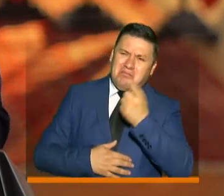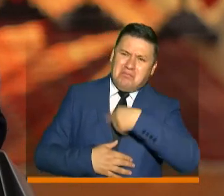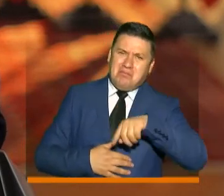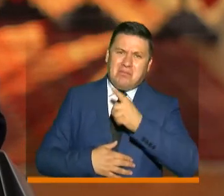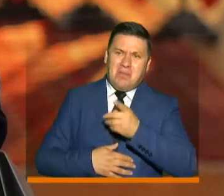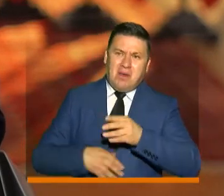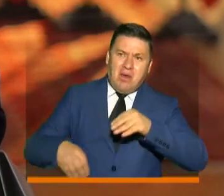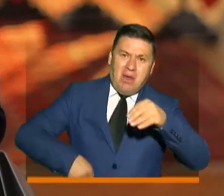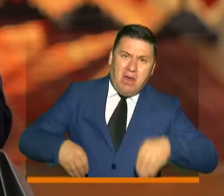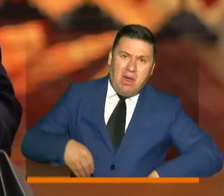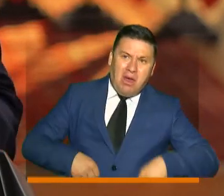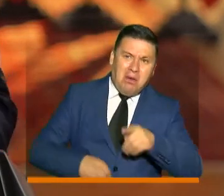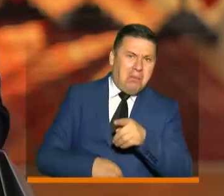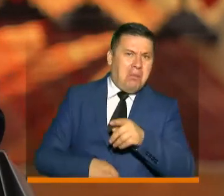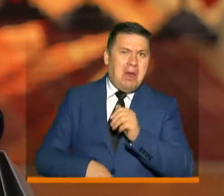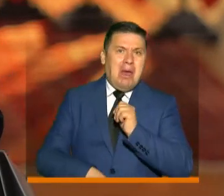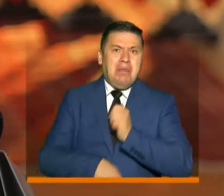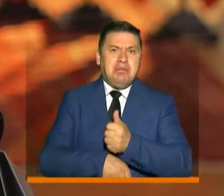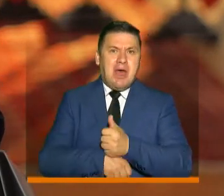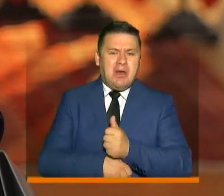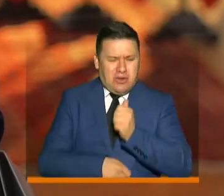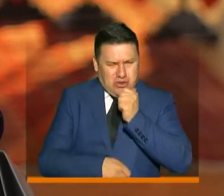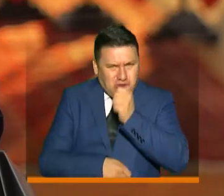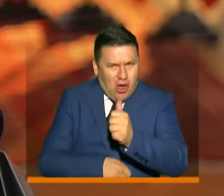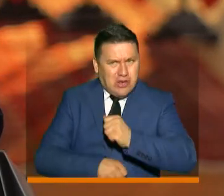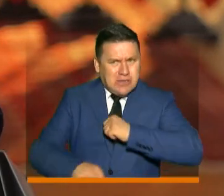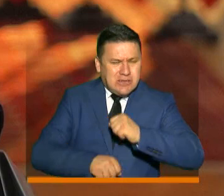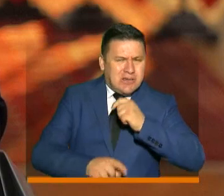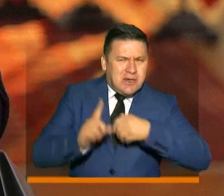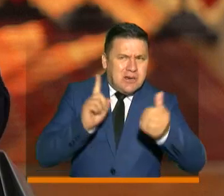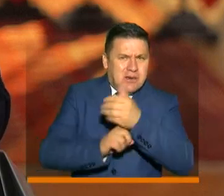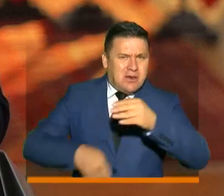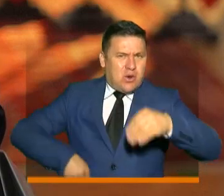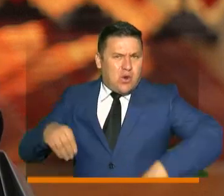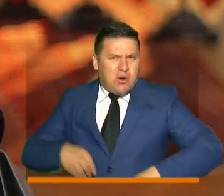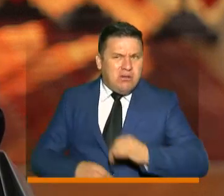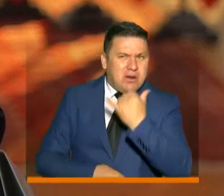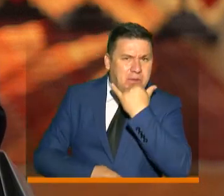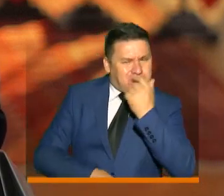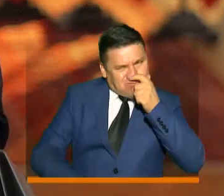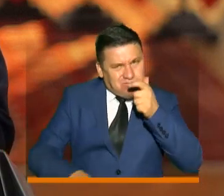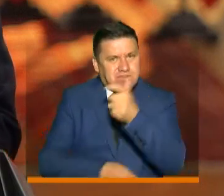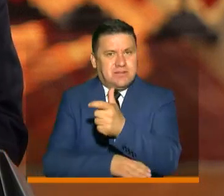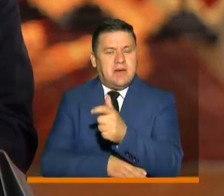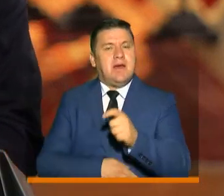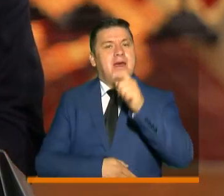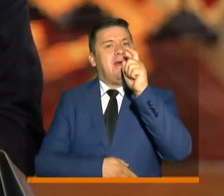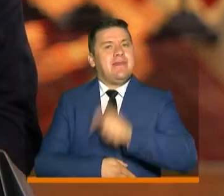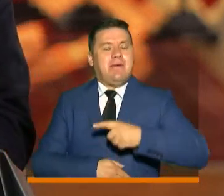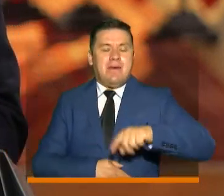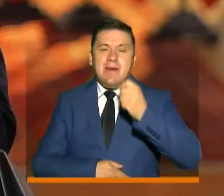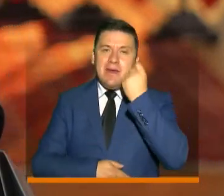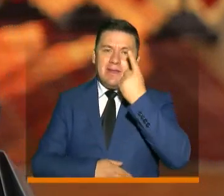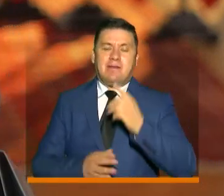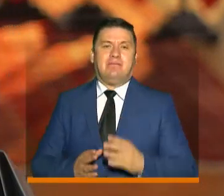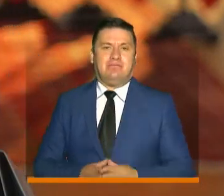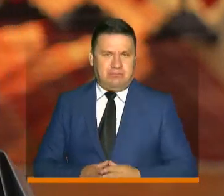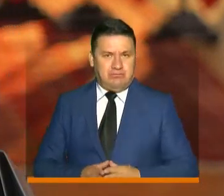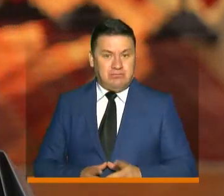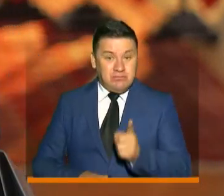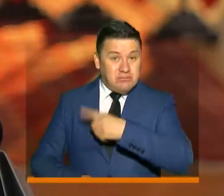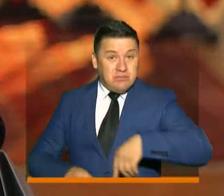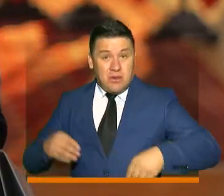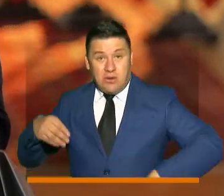contra la corrupción es una tarea de todos los días y además debemos entender que la